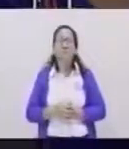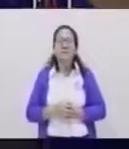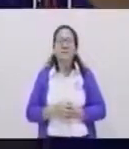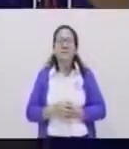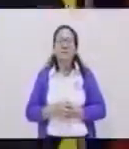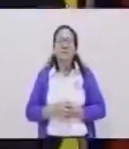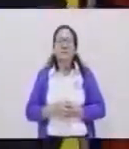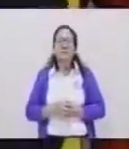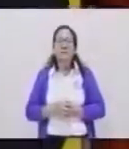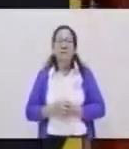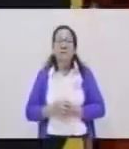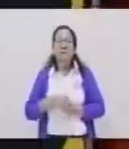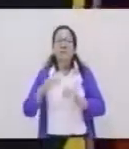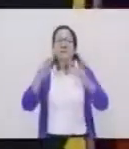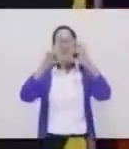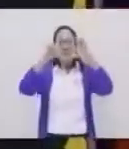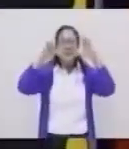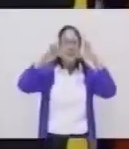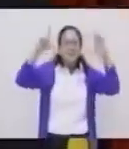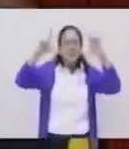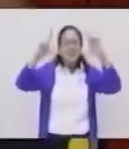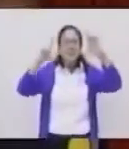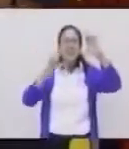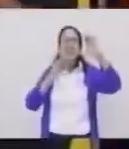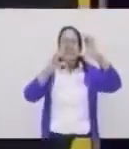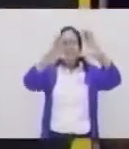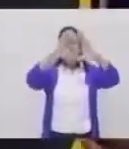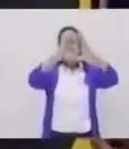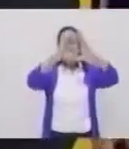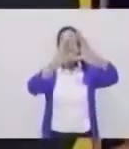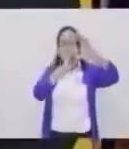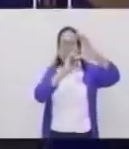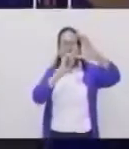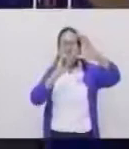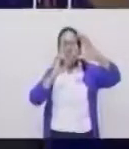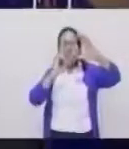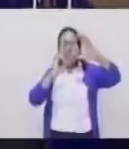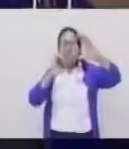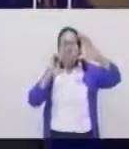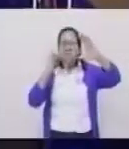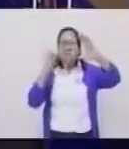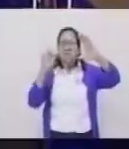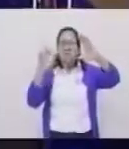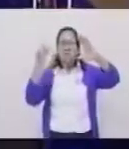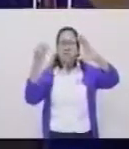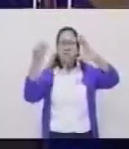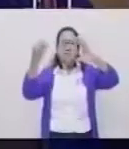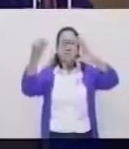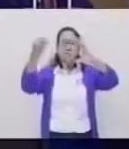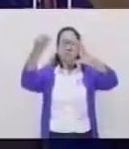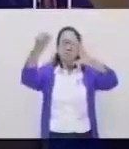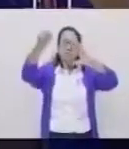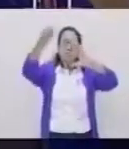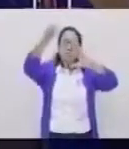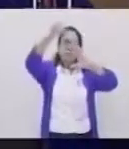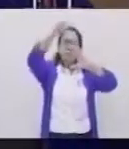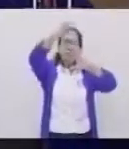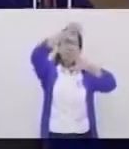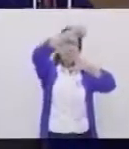La Tierra gira alrededor del Sol y por eso forma lo que son las estaciones.